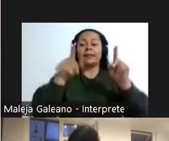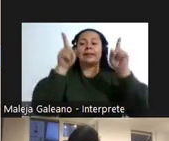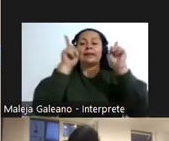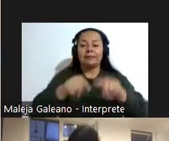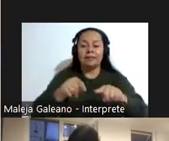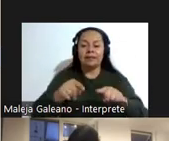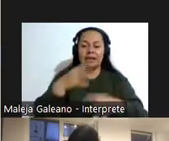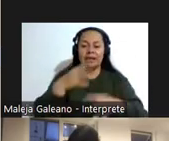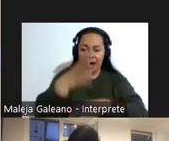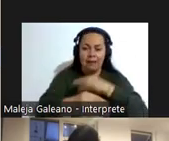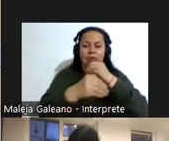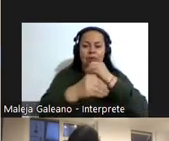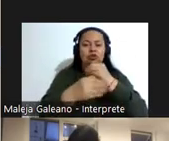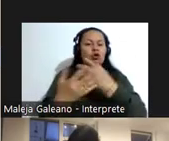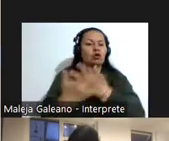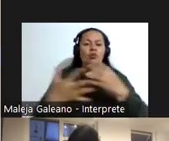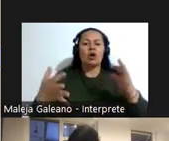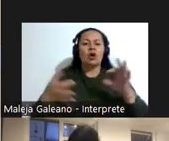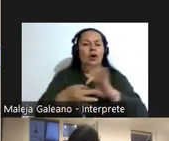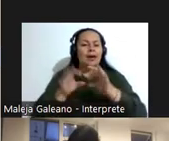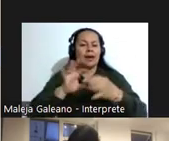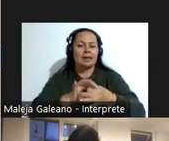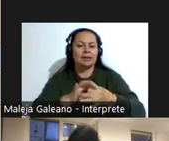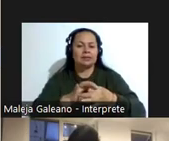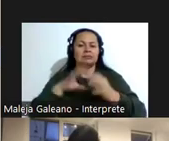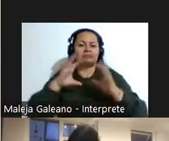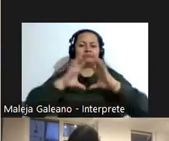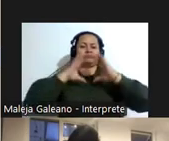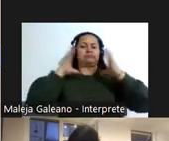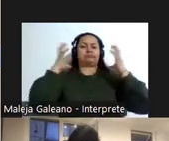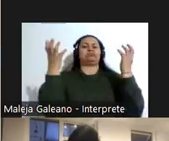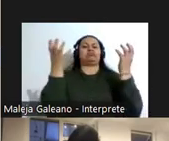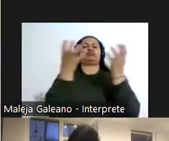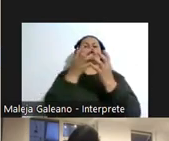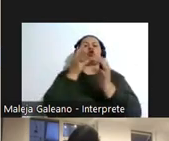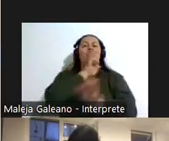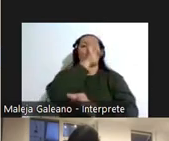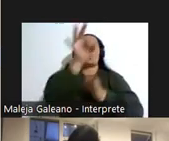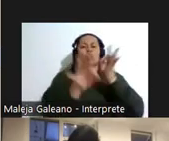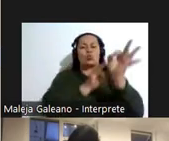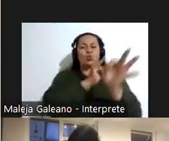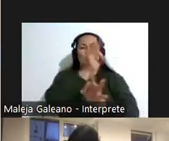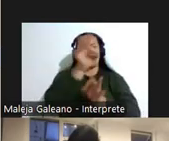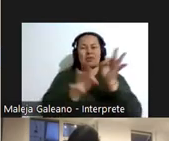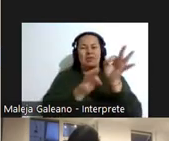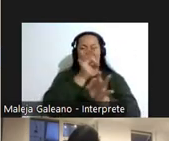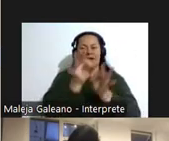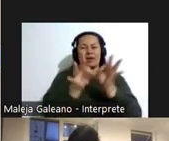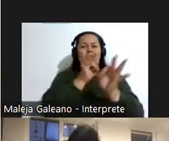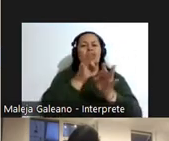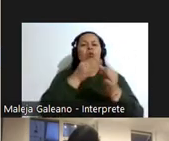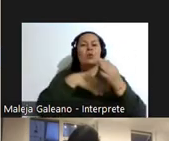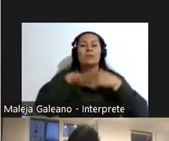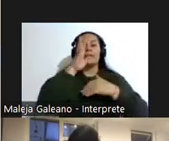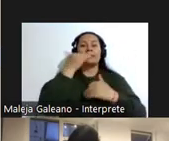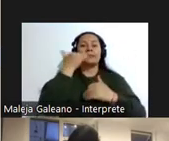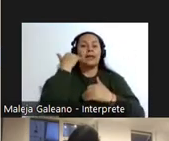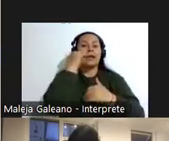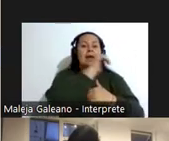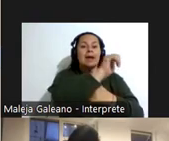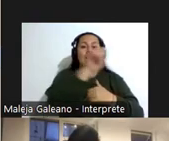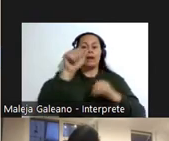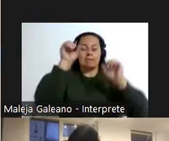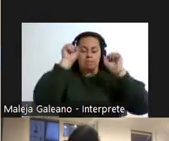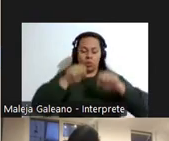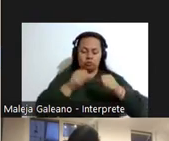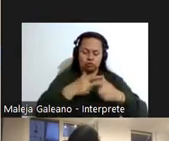que se ha denominado cadenas globales del cuidado, como gran parte de las mujeres que emigran y que nos